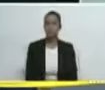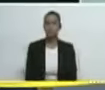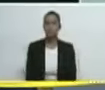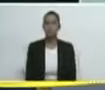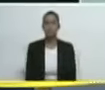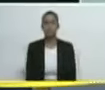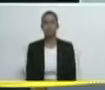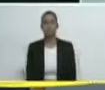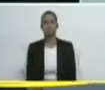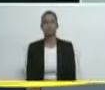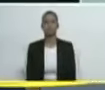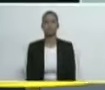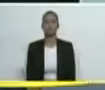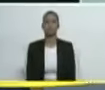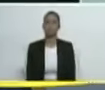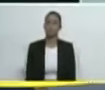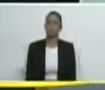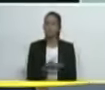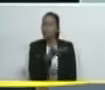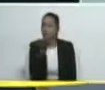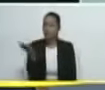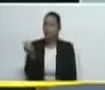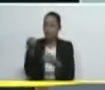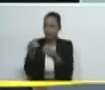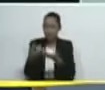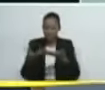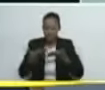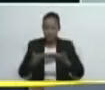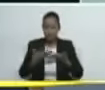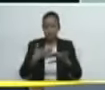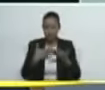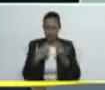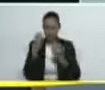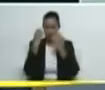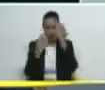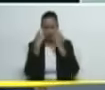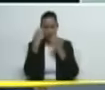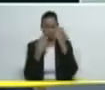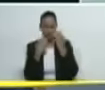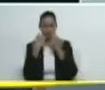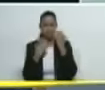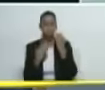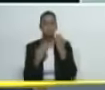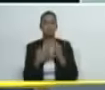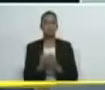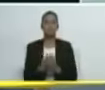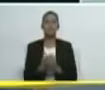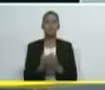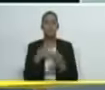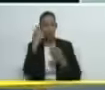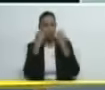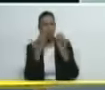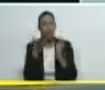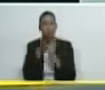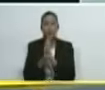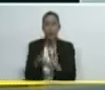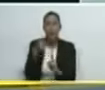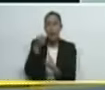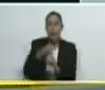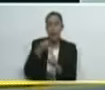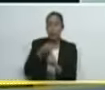He recibido de ustedes una evaluación de la lucha y la batalla que hemos dado